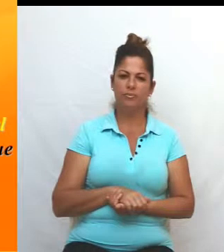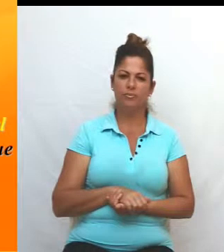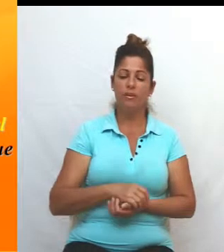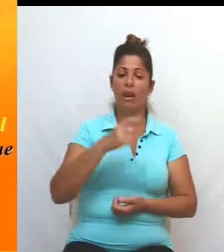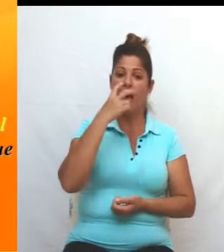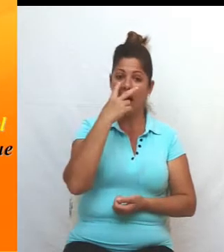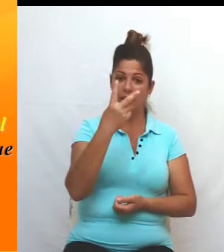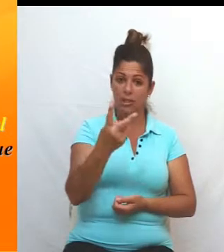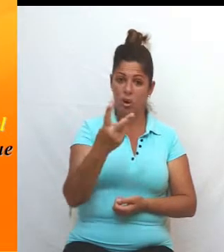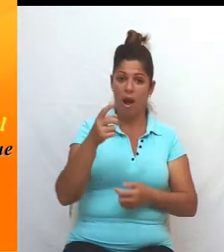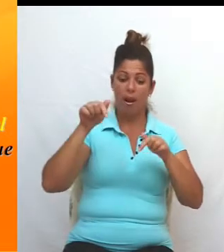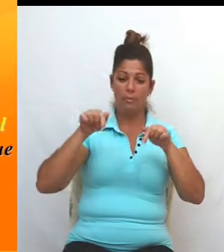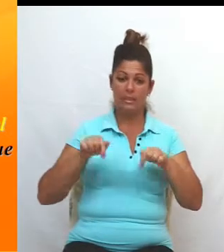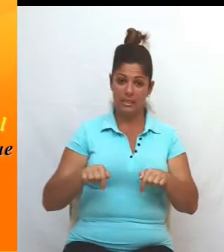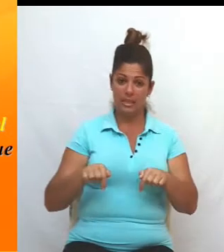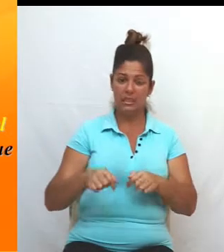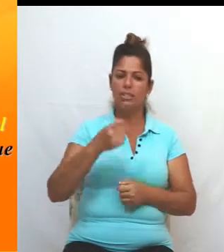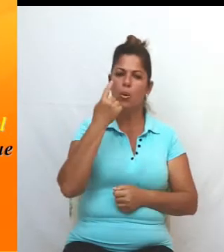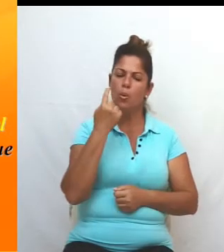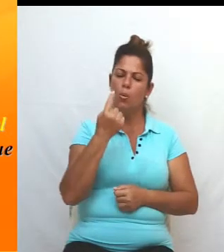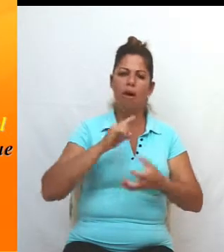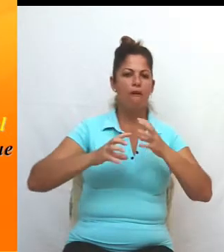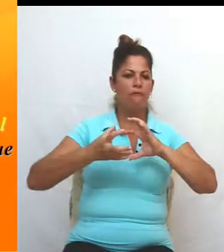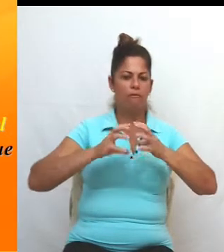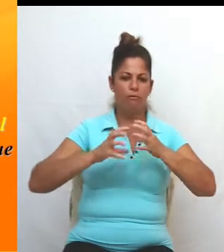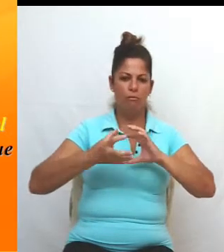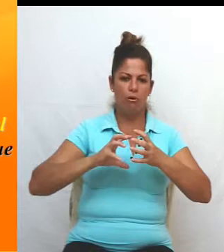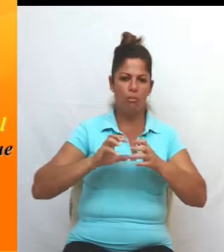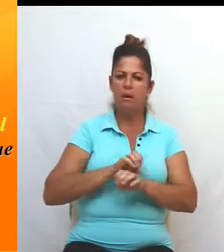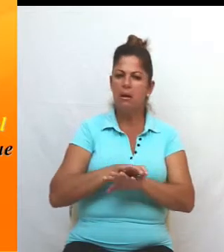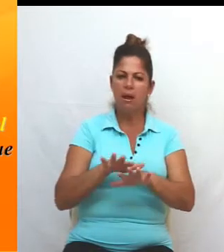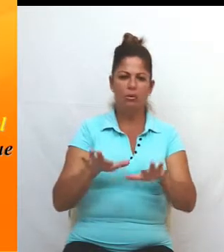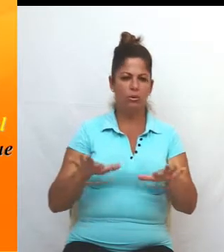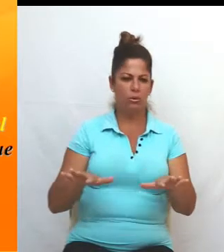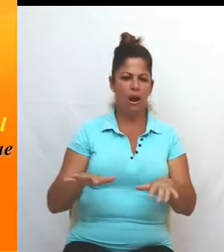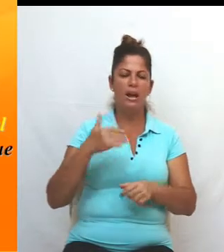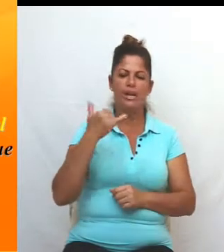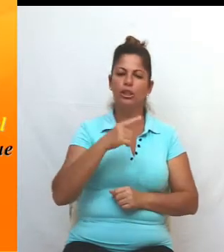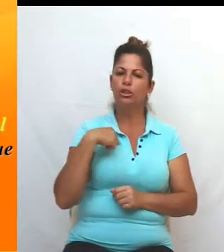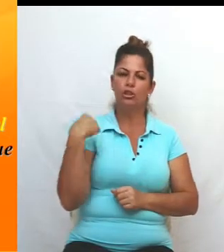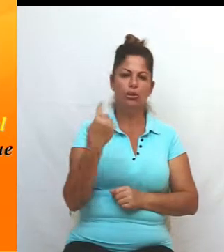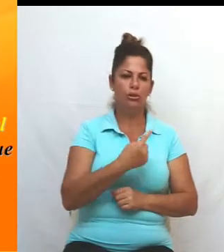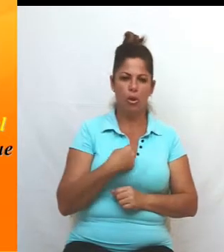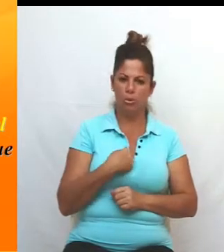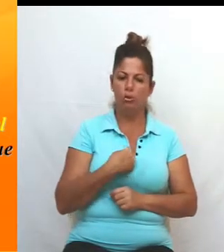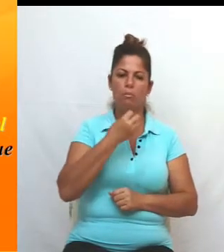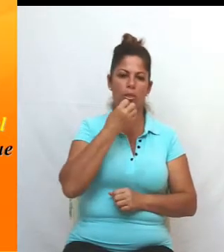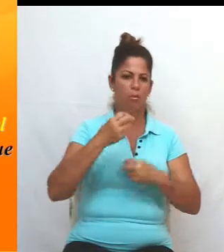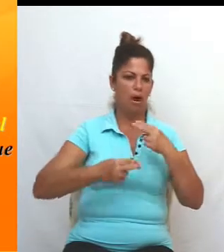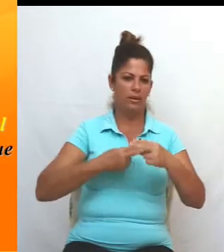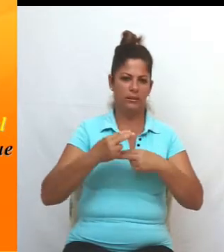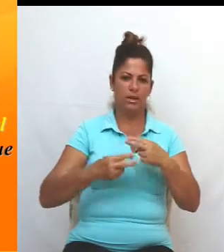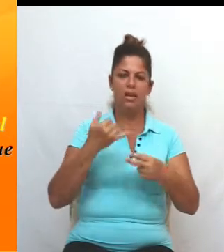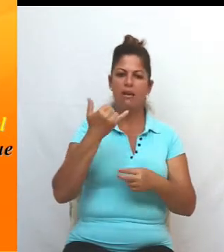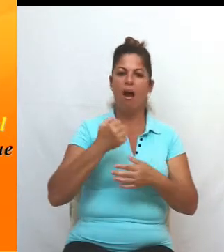la atención al presente es un recurso natural de coste cero y al alcance de todo el mundo que puede contribuir